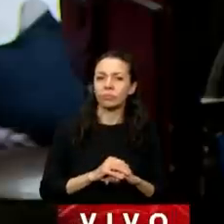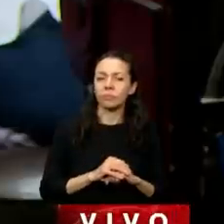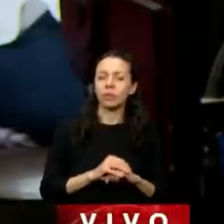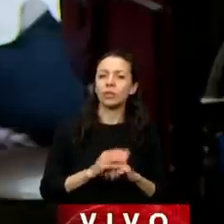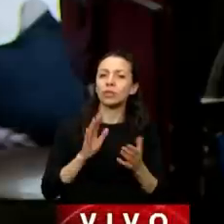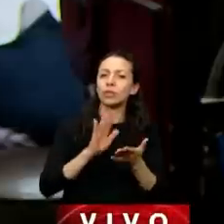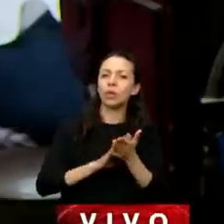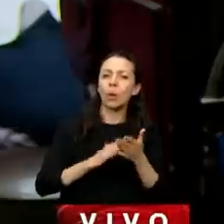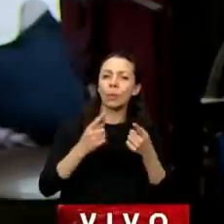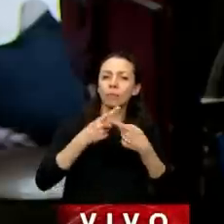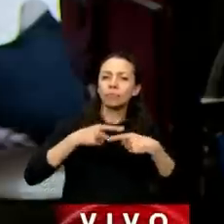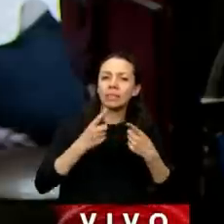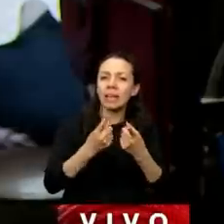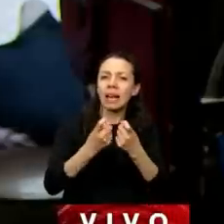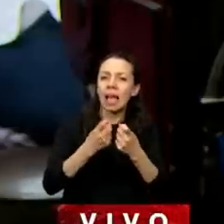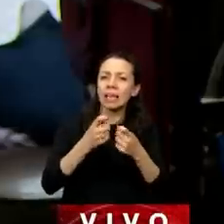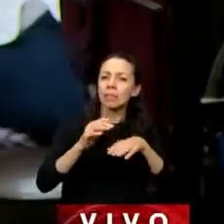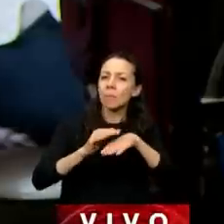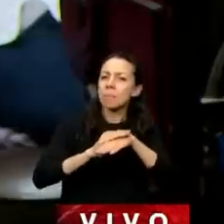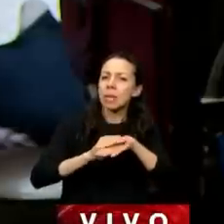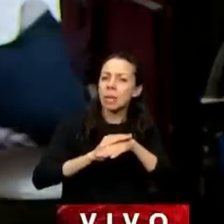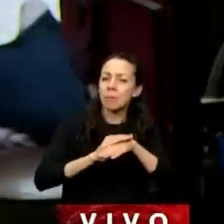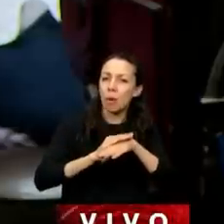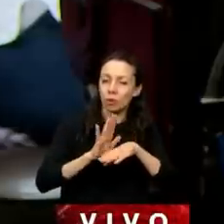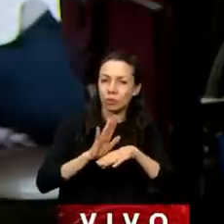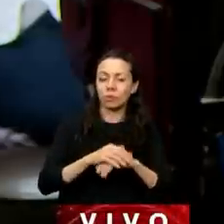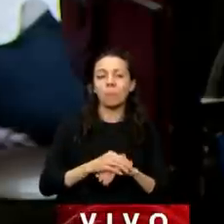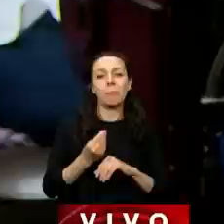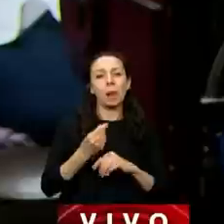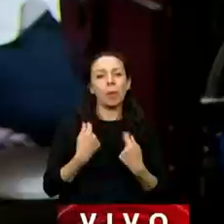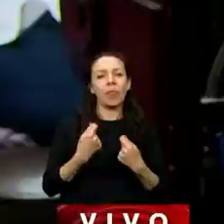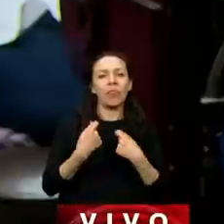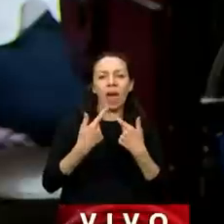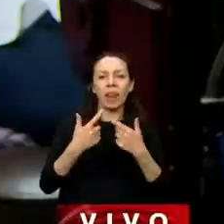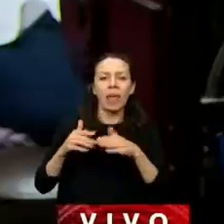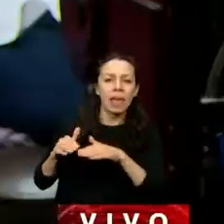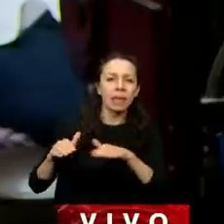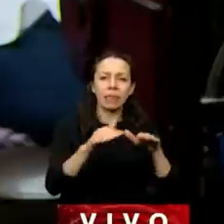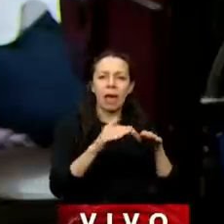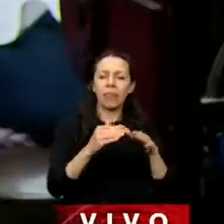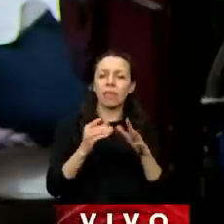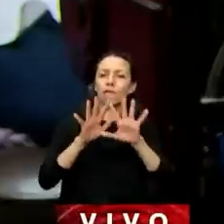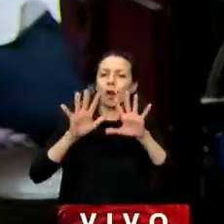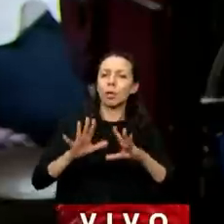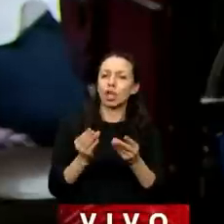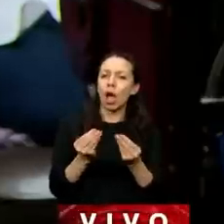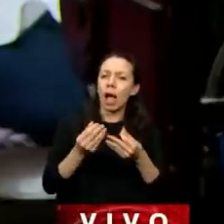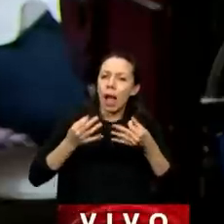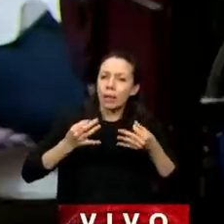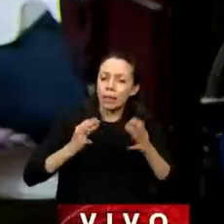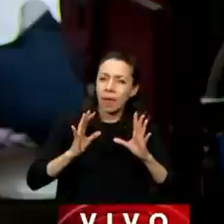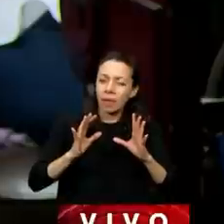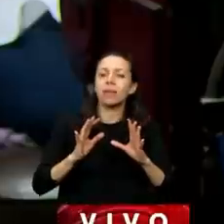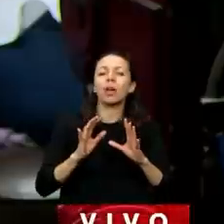Requisitos mínimos a fin de garantizar condiciones de equidad y calidad de la formación, la